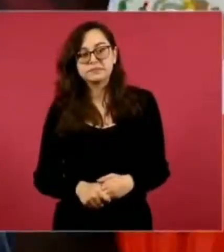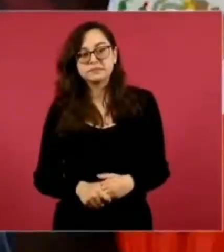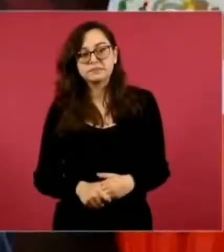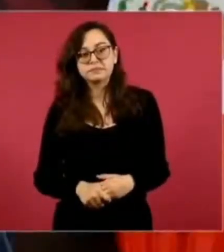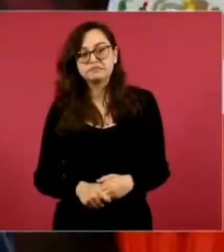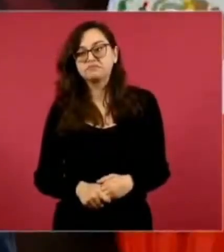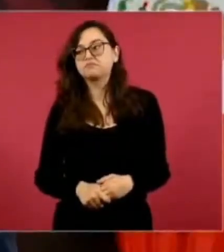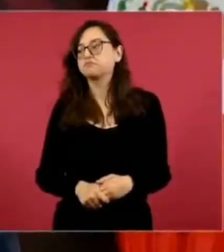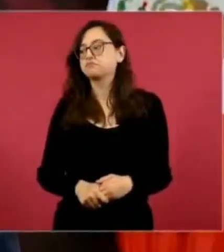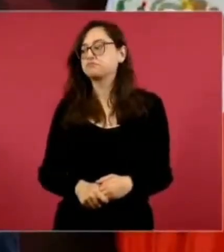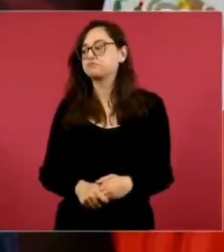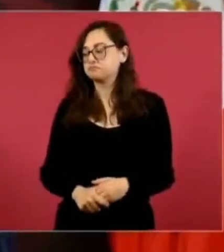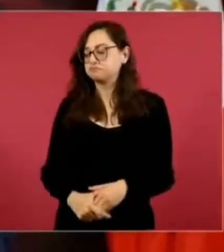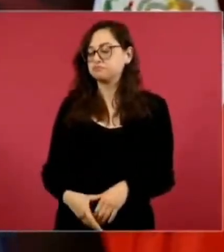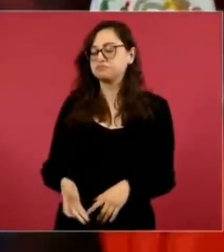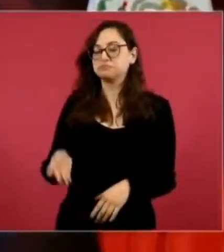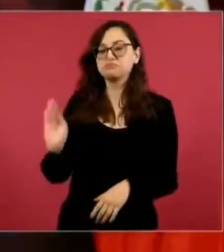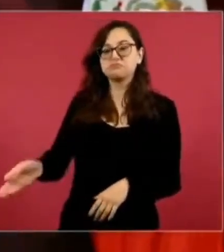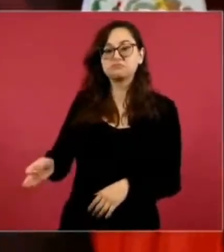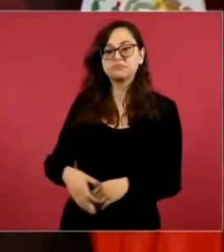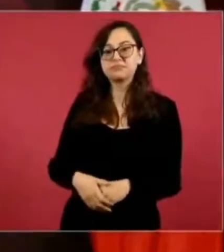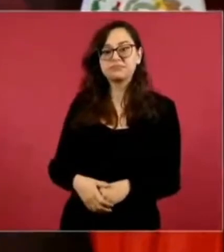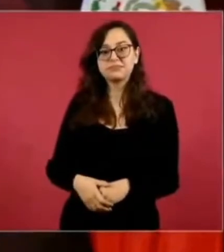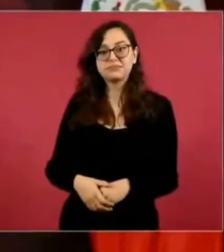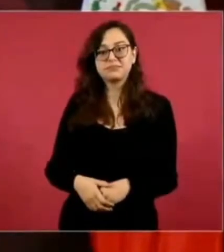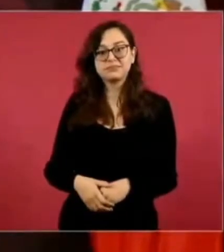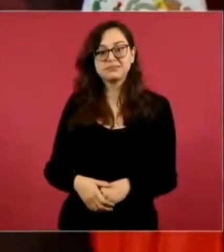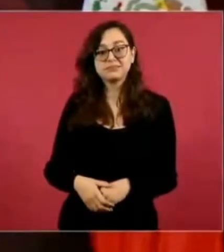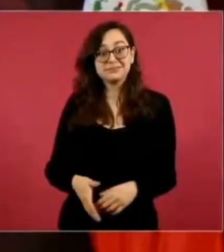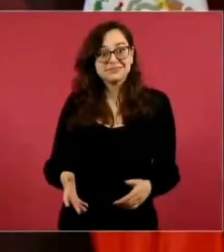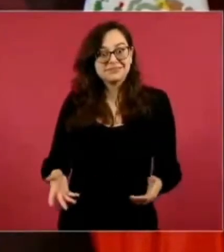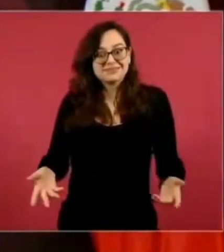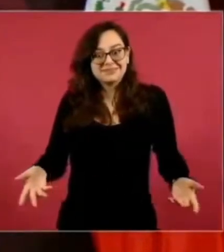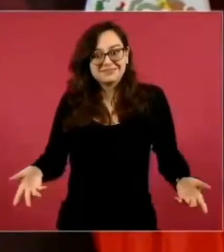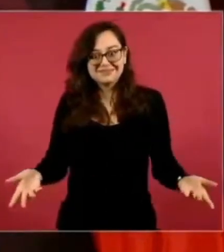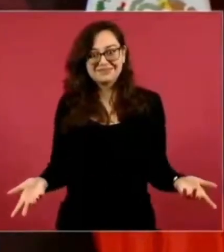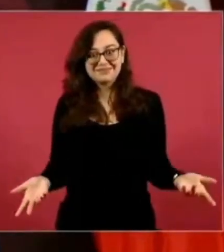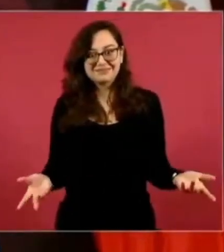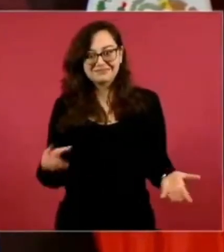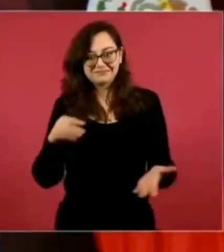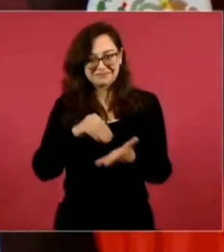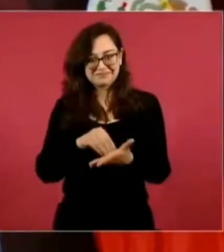Y así quedó, porque dijo Trump,